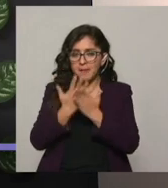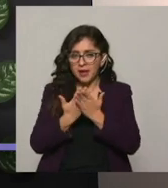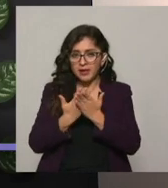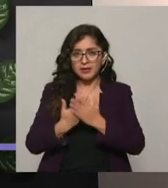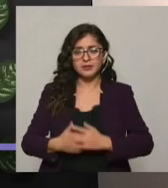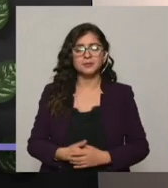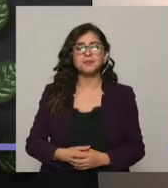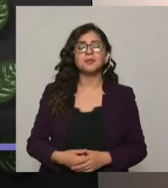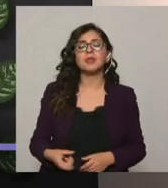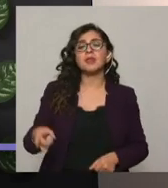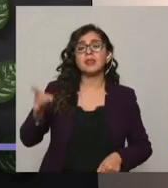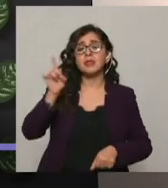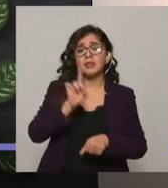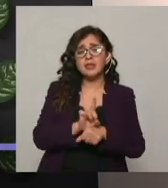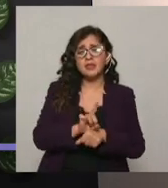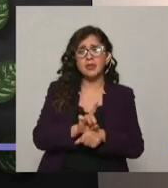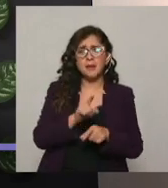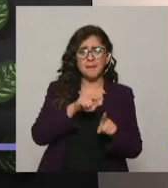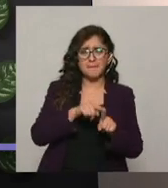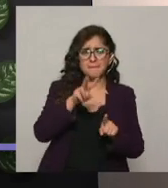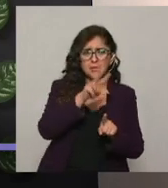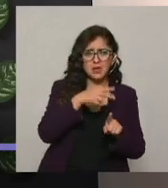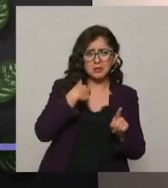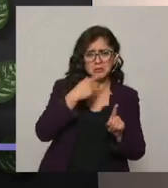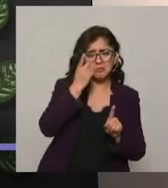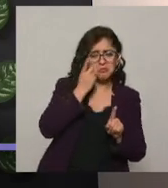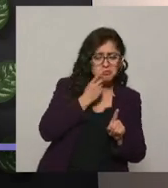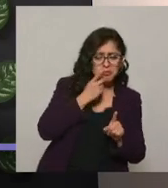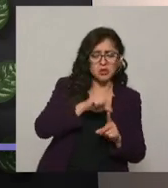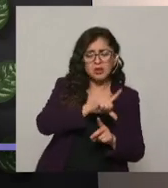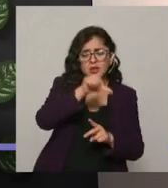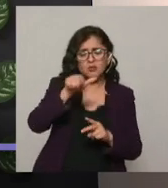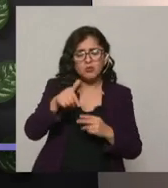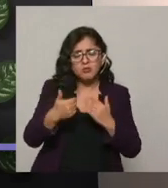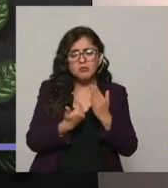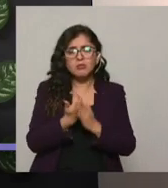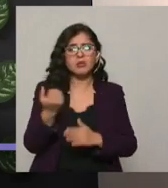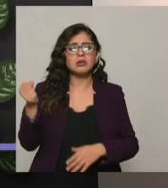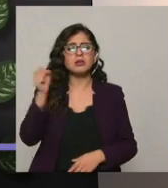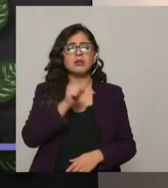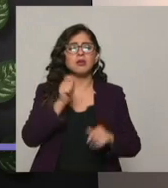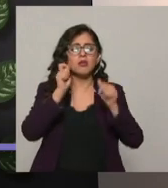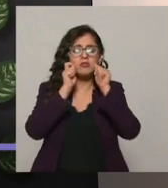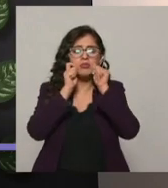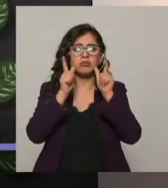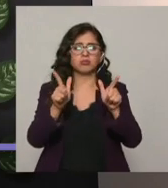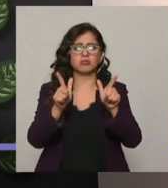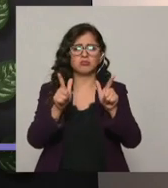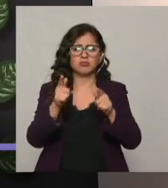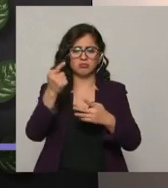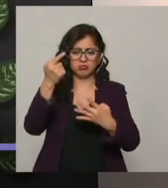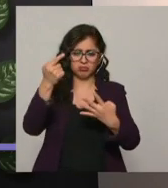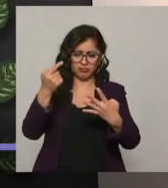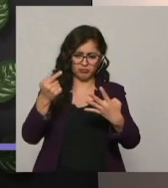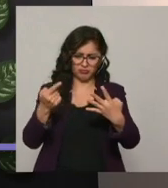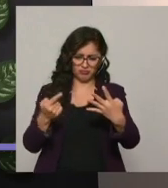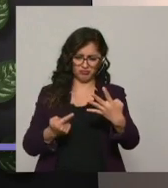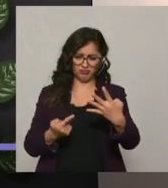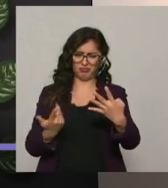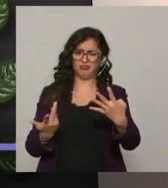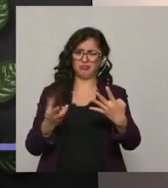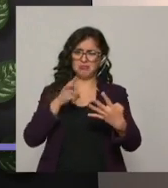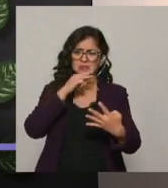Y el sábado, más bien el viernes yo me voy a dormir, sábado despierto y me doy cuenta que tengo una serie de mensajes,